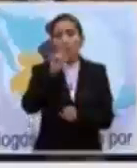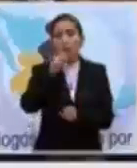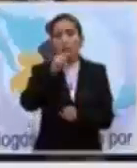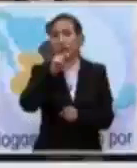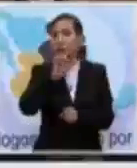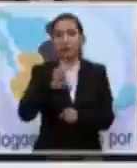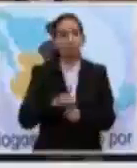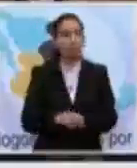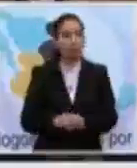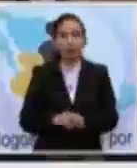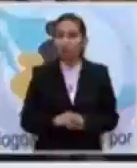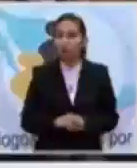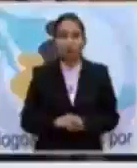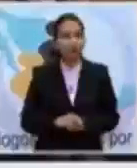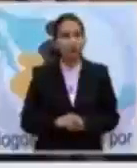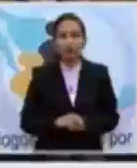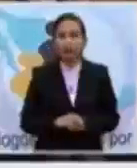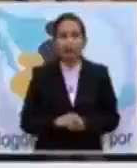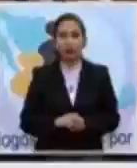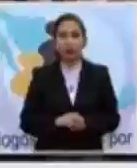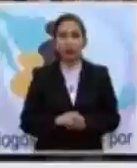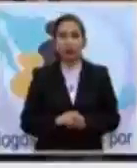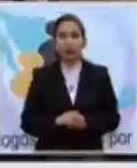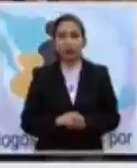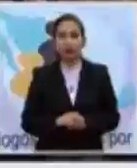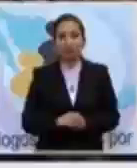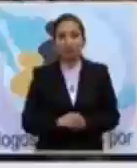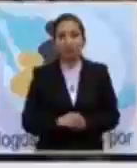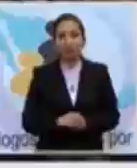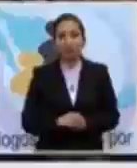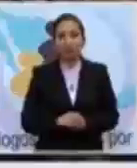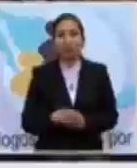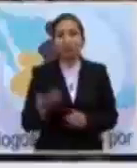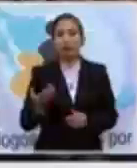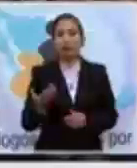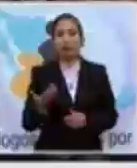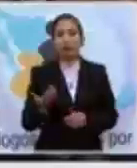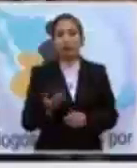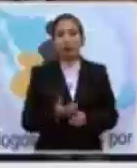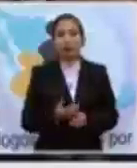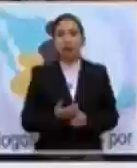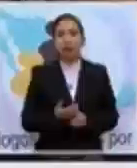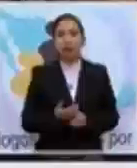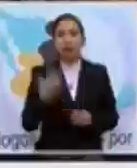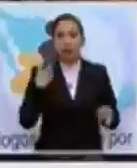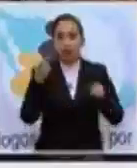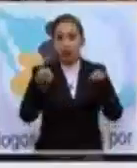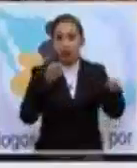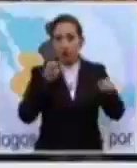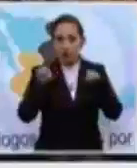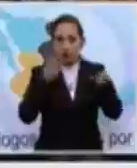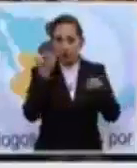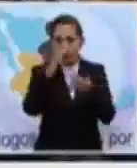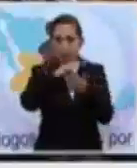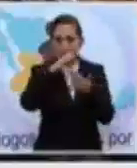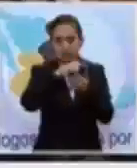Y agradezco pues a nuestra conductora Guadalupe Contreras la coordinación de esta